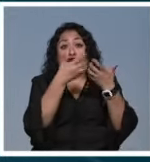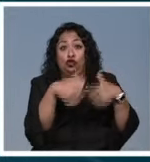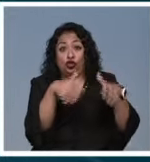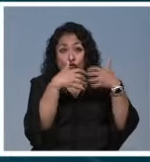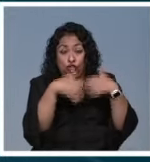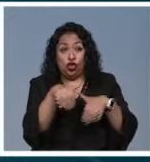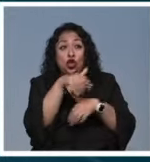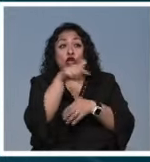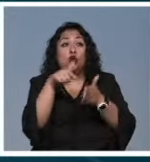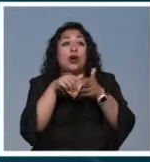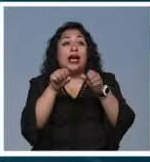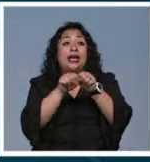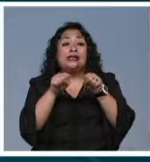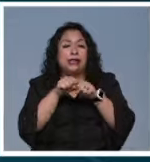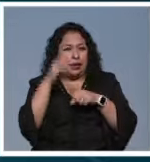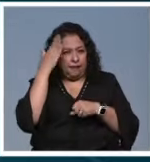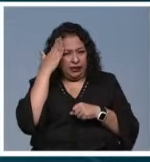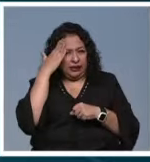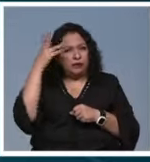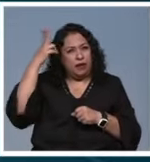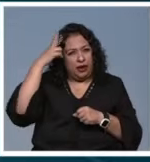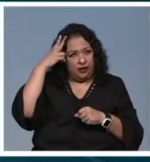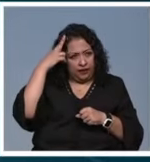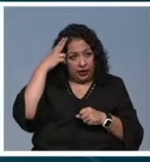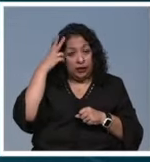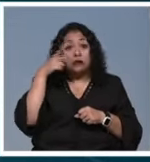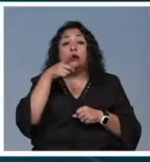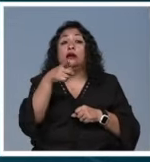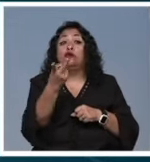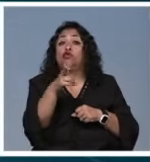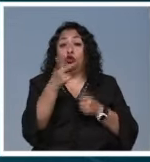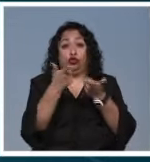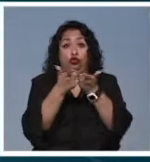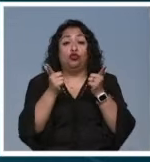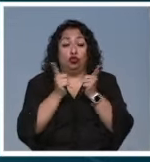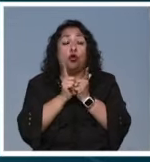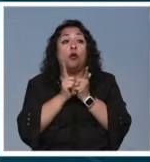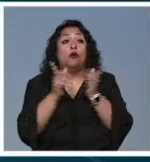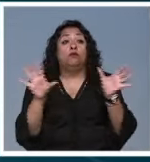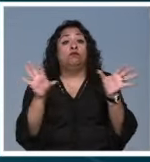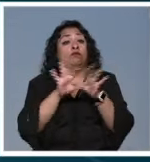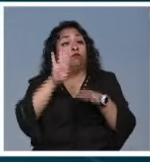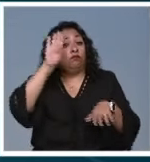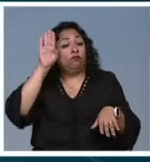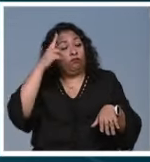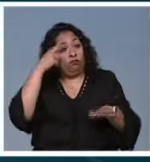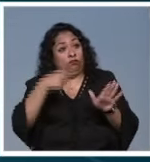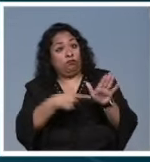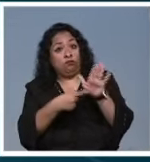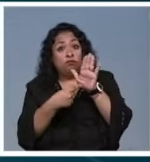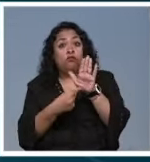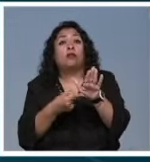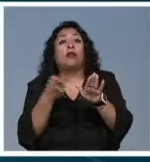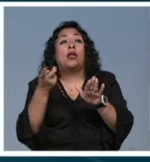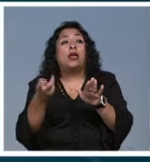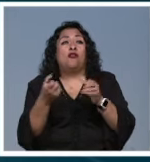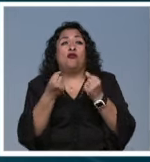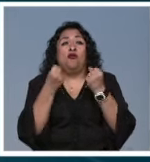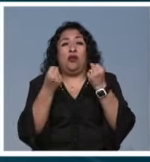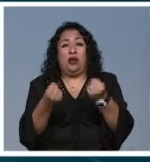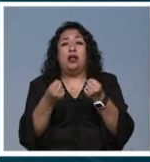3 funciones realizadas en la sala principal del Palacio de Bellas Artes, ambas agrupaciones unieron su talento para escenificar la